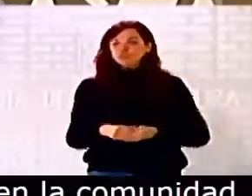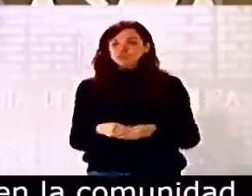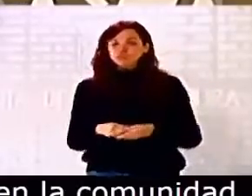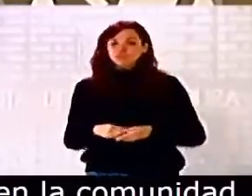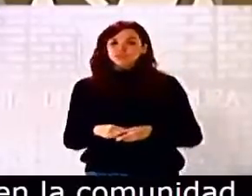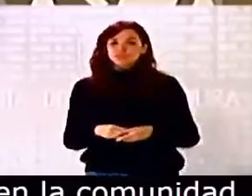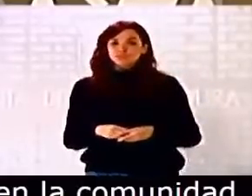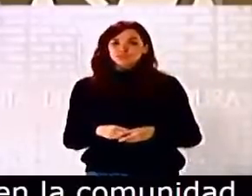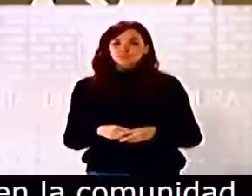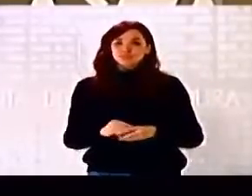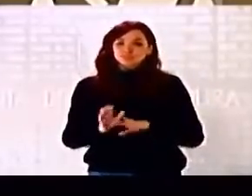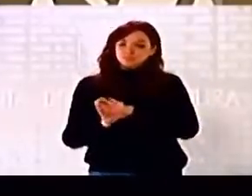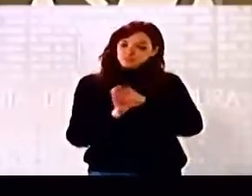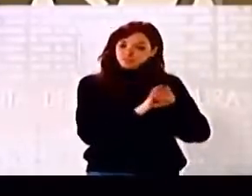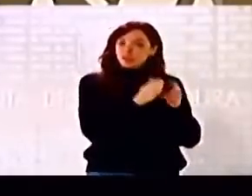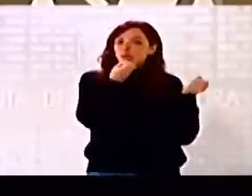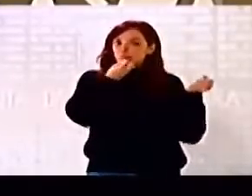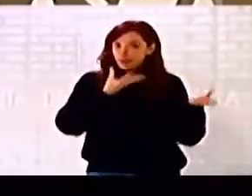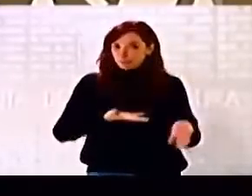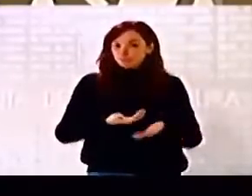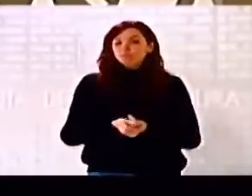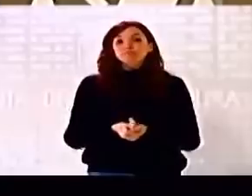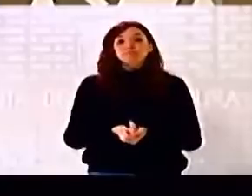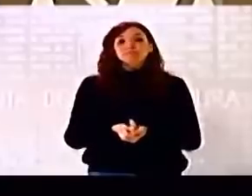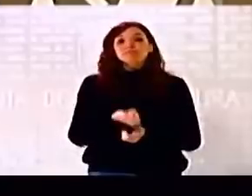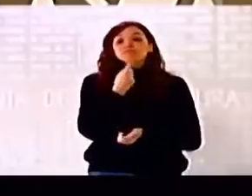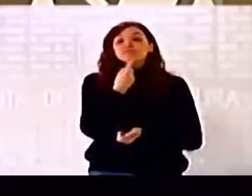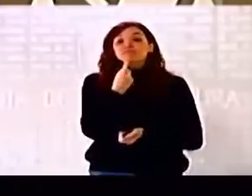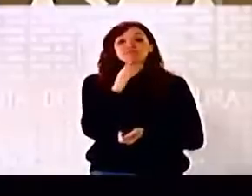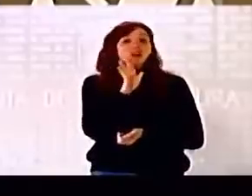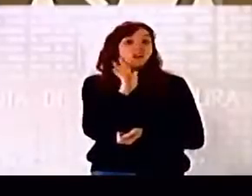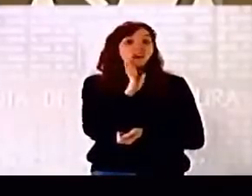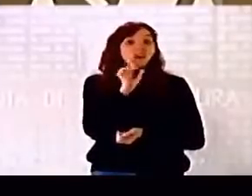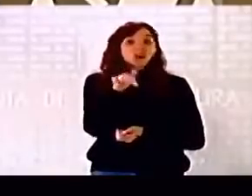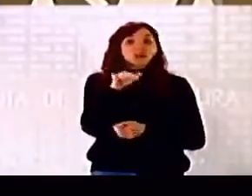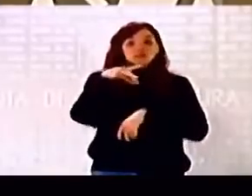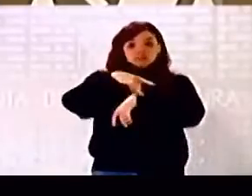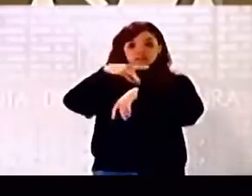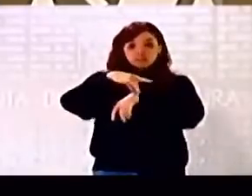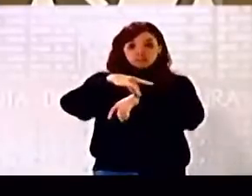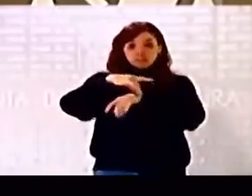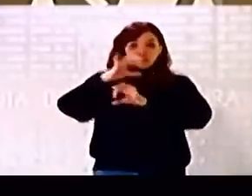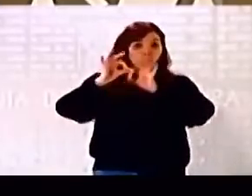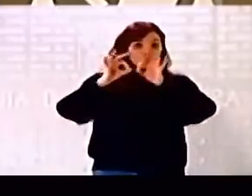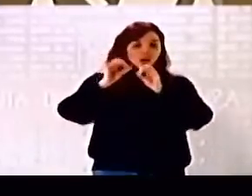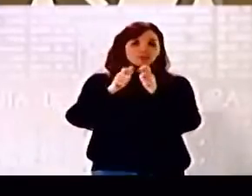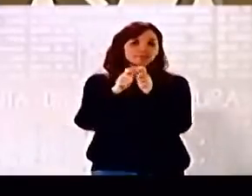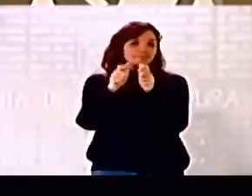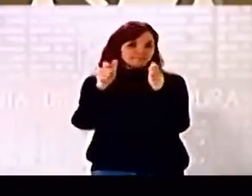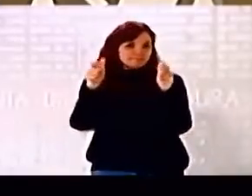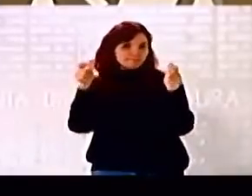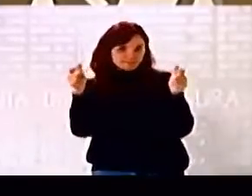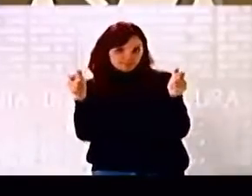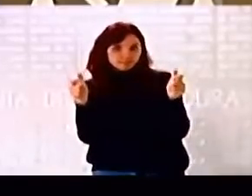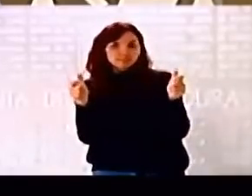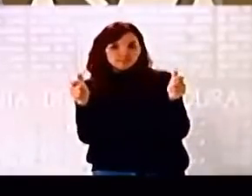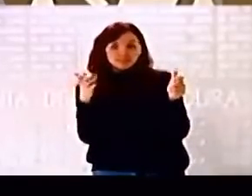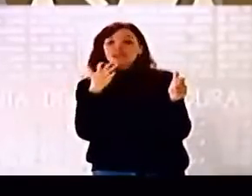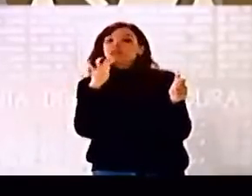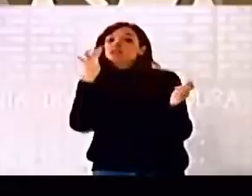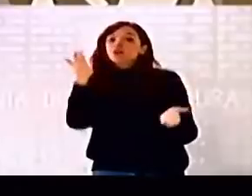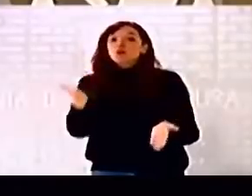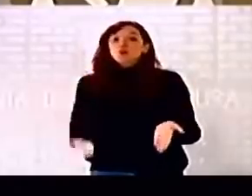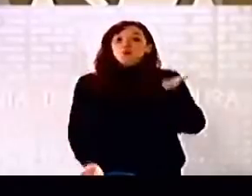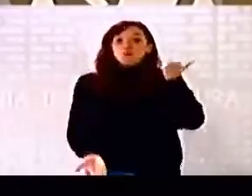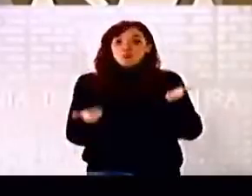Bien, decía que la incidencia va subiendo. De hecho, si comparamos la